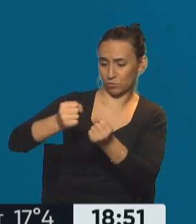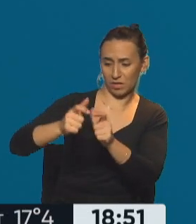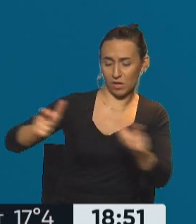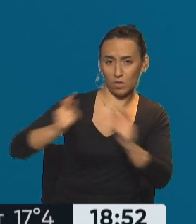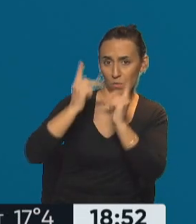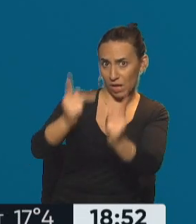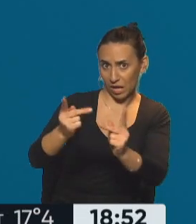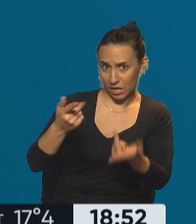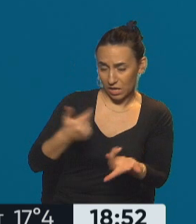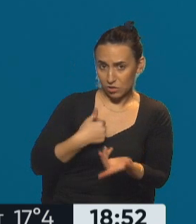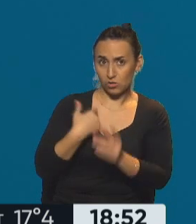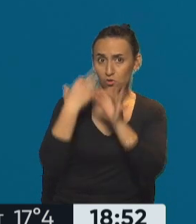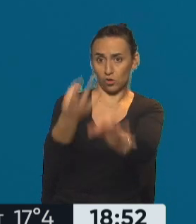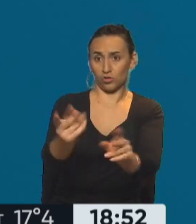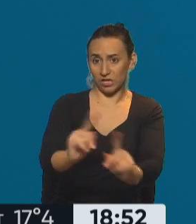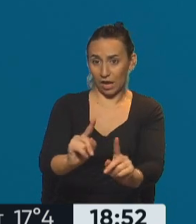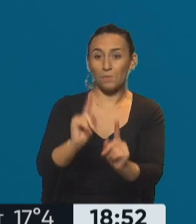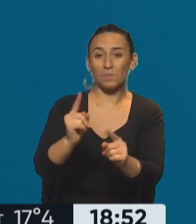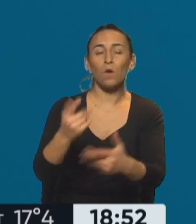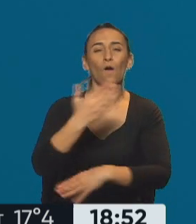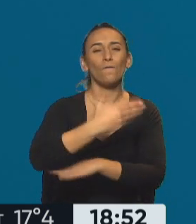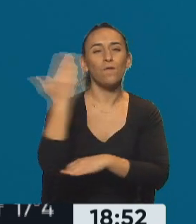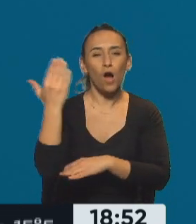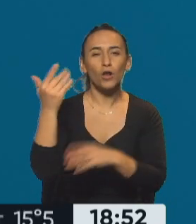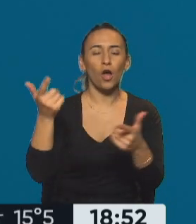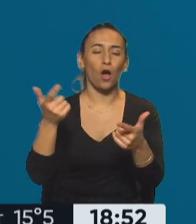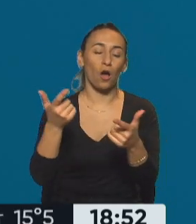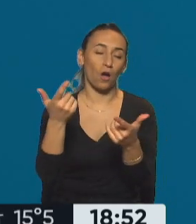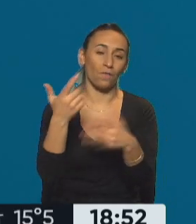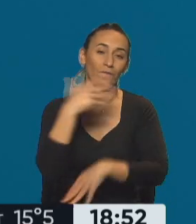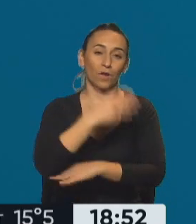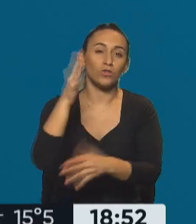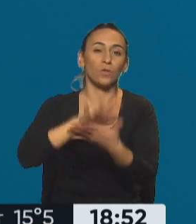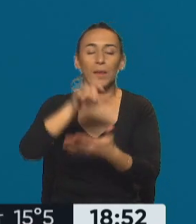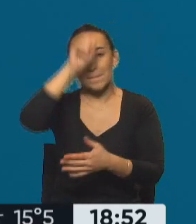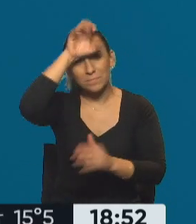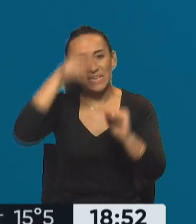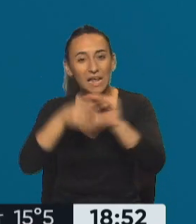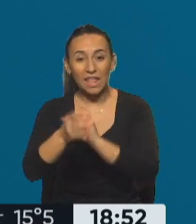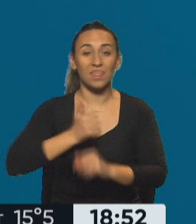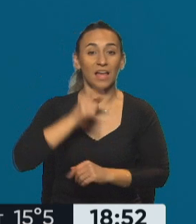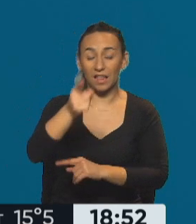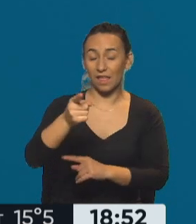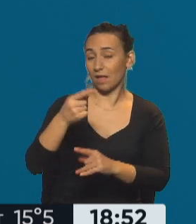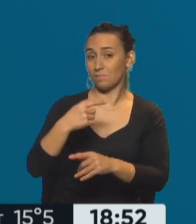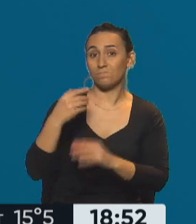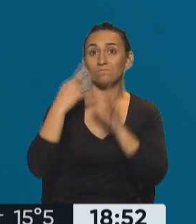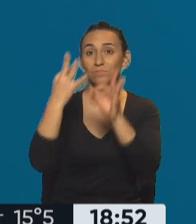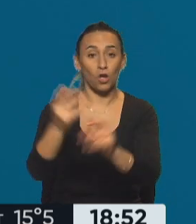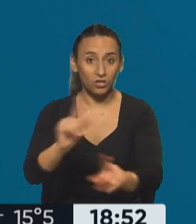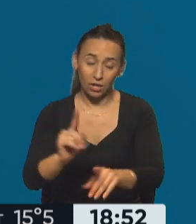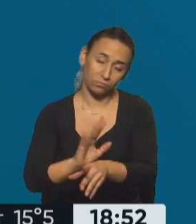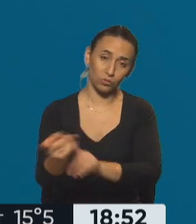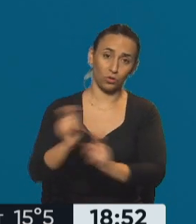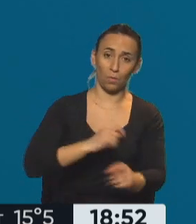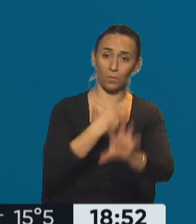foro de minería por el cual participó de forma virtual, efectivamente, este foro que se hacía en Canadá. Y en cuanto a la barbaridad de